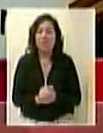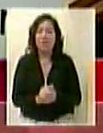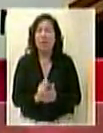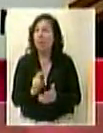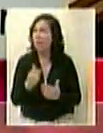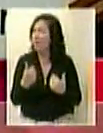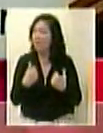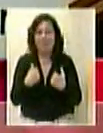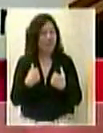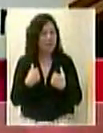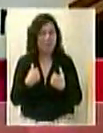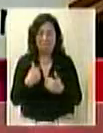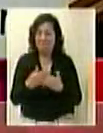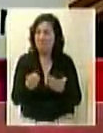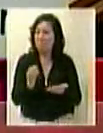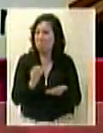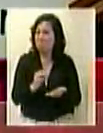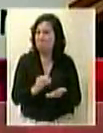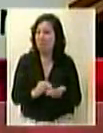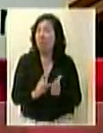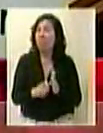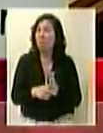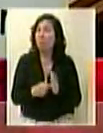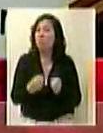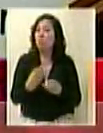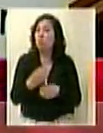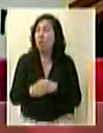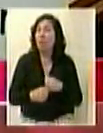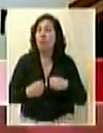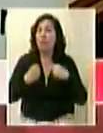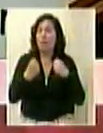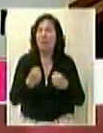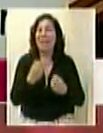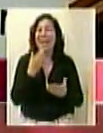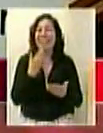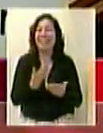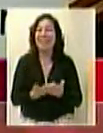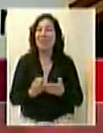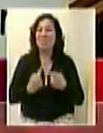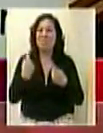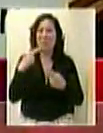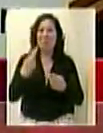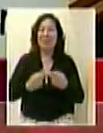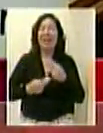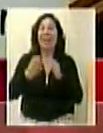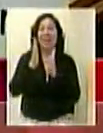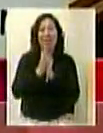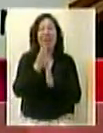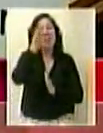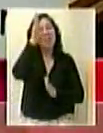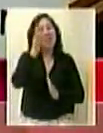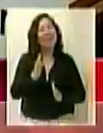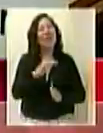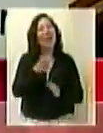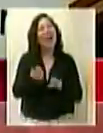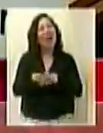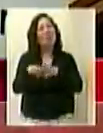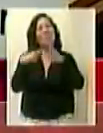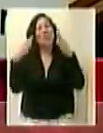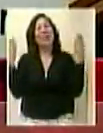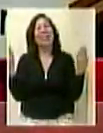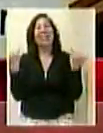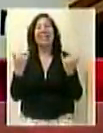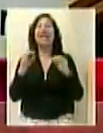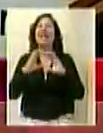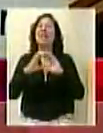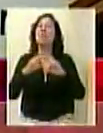no debe pasar más después de tantos años de lucha. Gracias por haber venido, que Dios los bendiga y las puertas abiertas